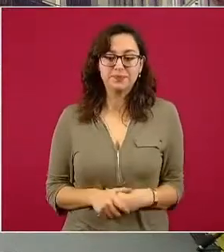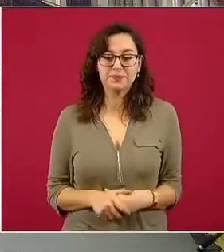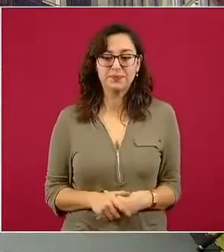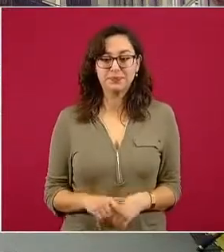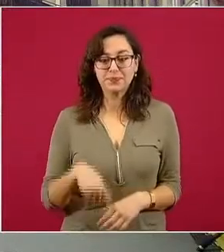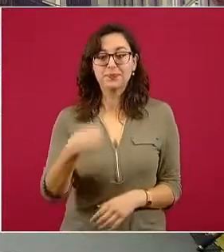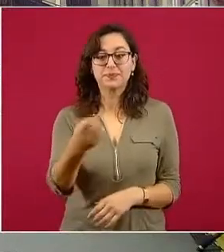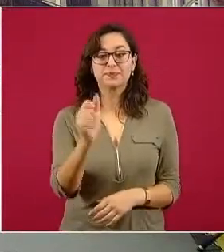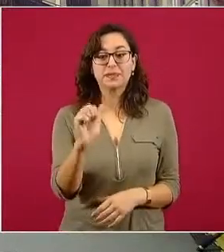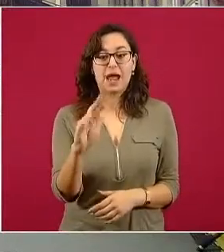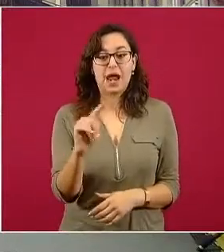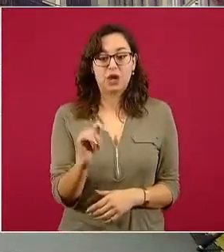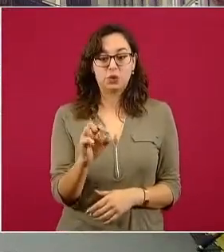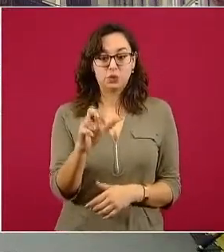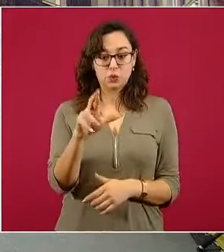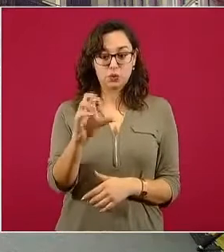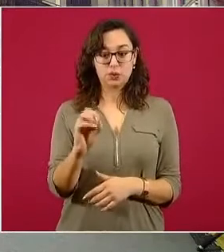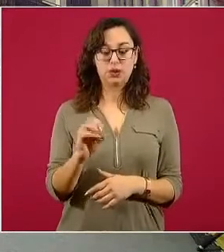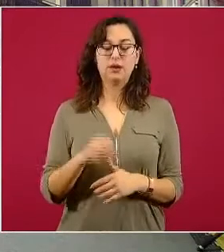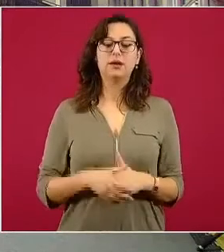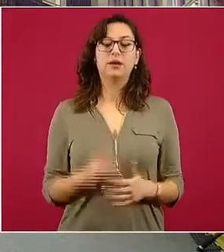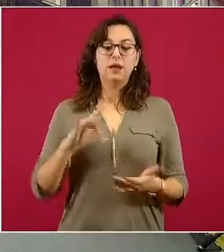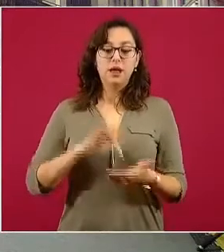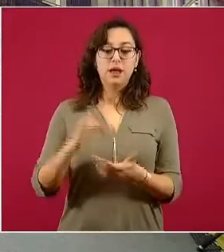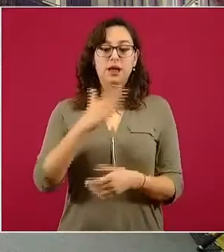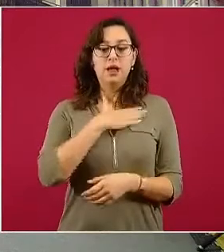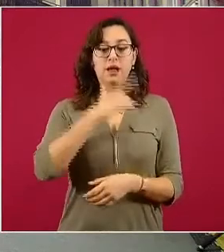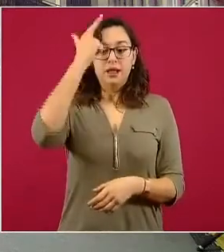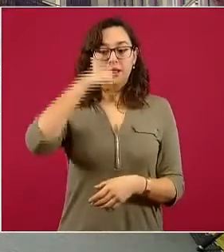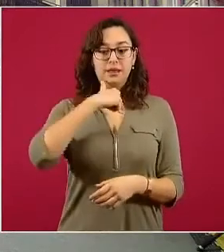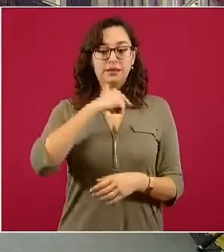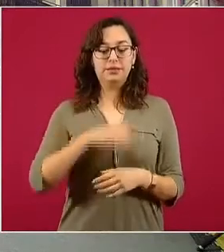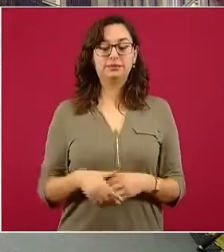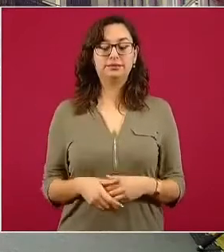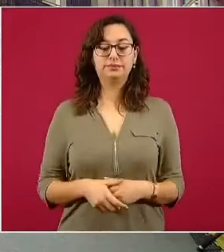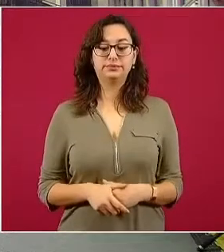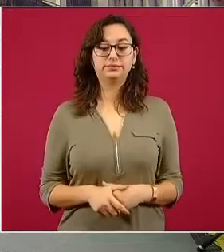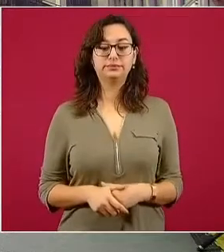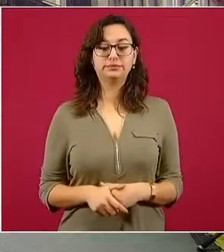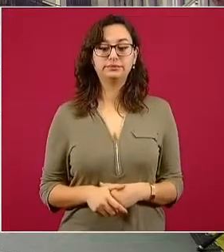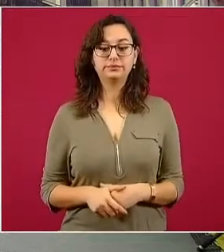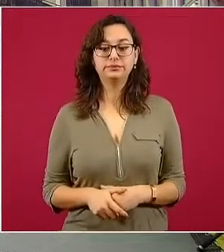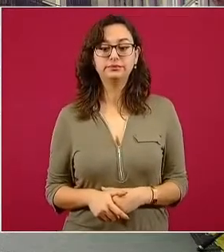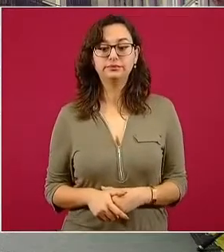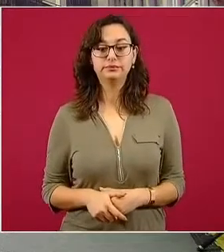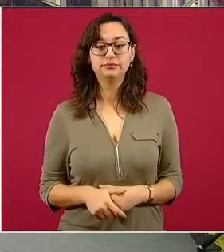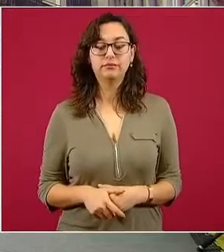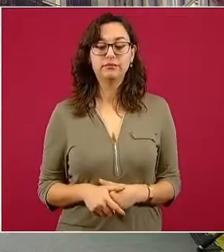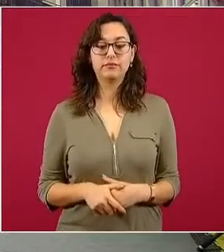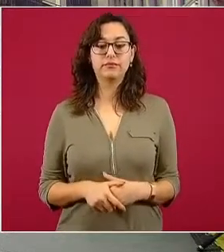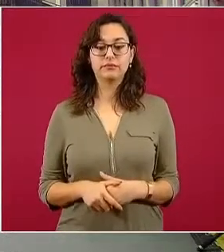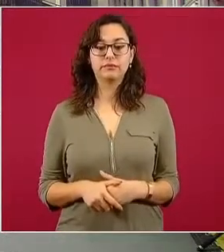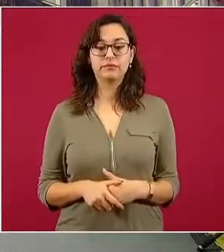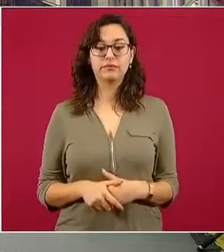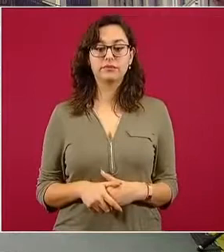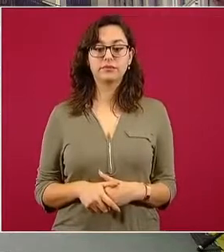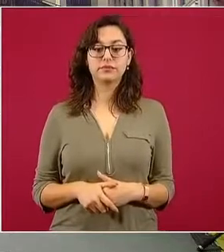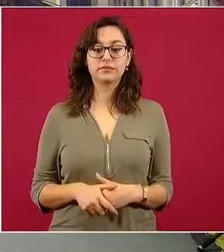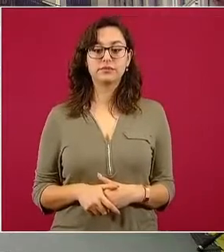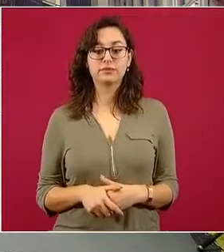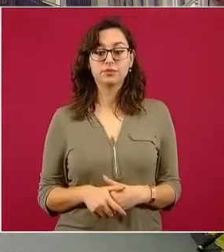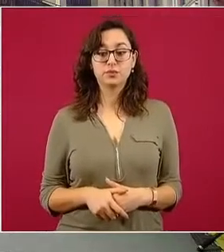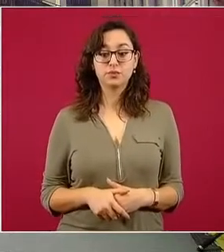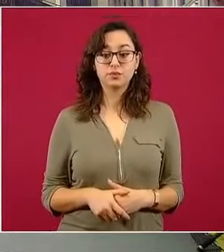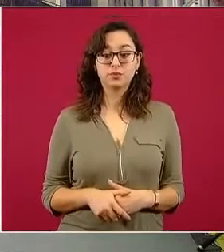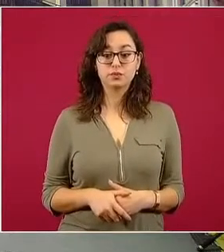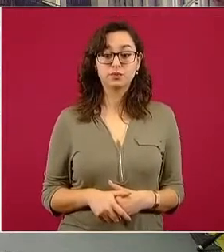pie de página. Gracias, buenas noches. En la mañana referían que este plan iba a fijarse en no resaltar las desigualdades